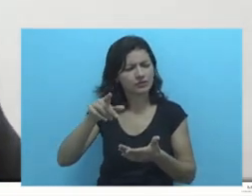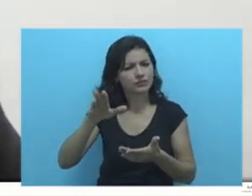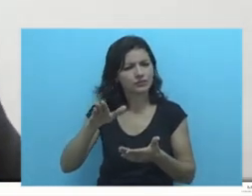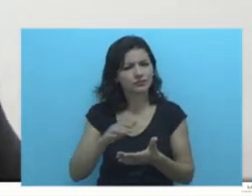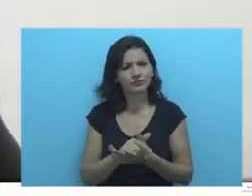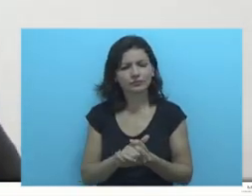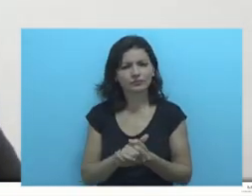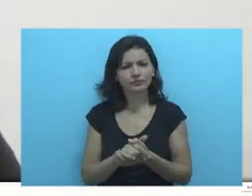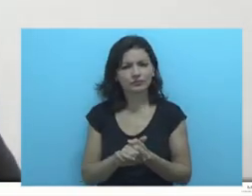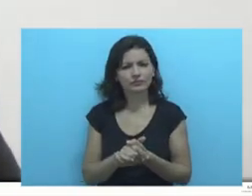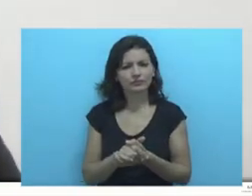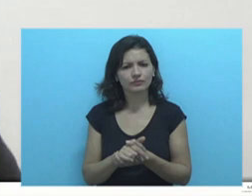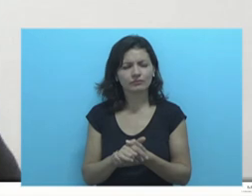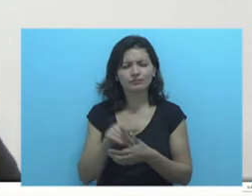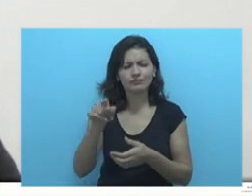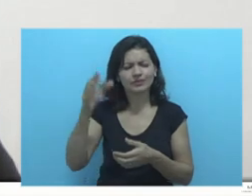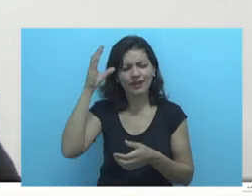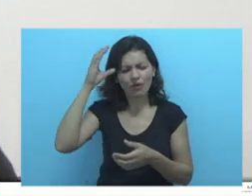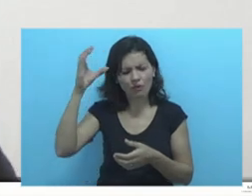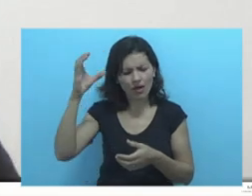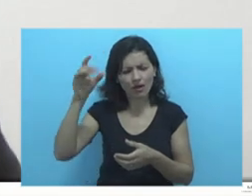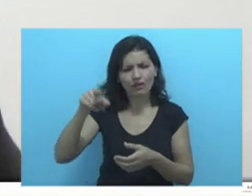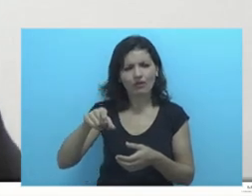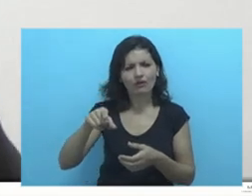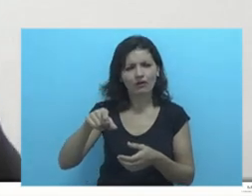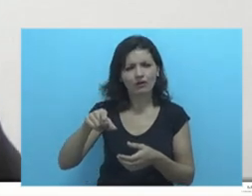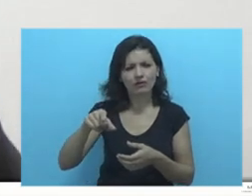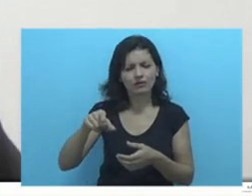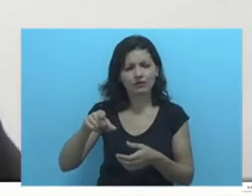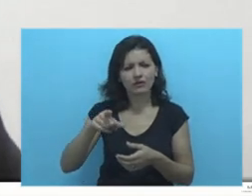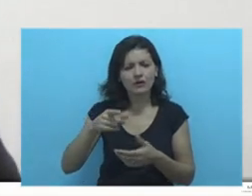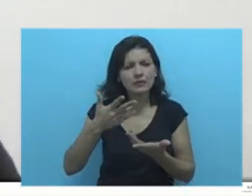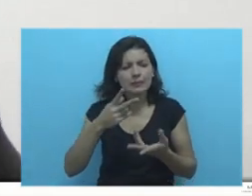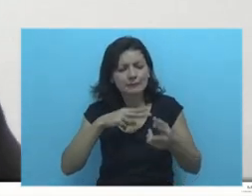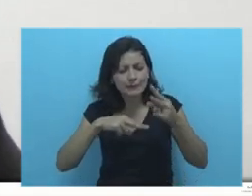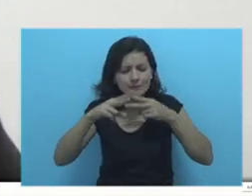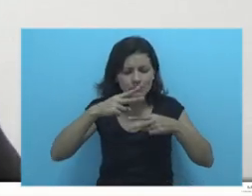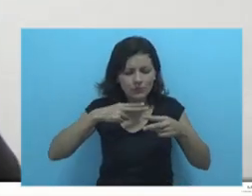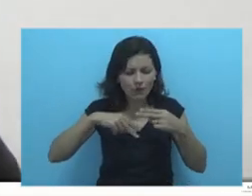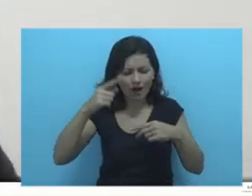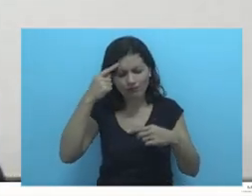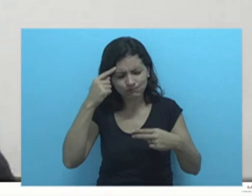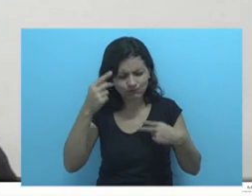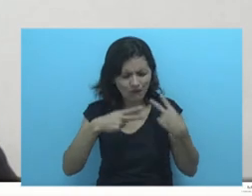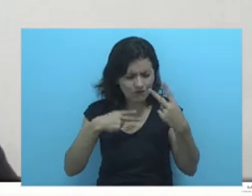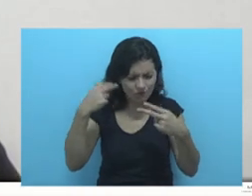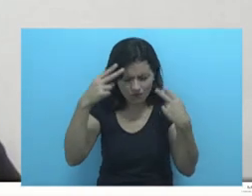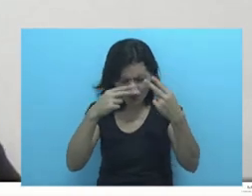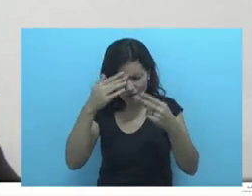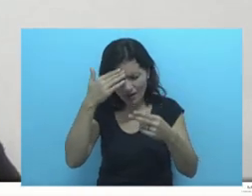esa evocación, en esa apelación, encontrar, en este caso, la